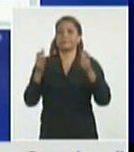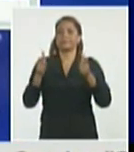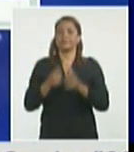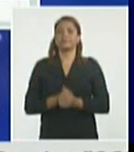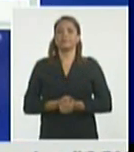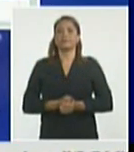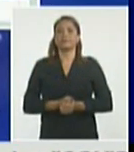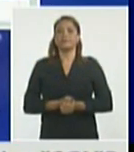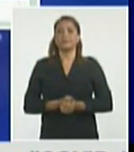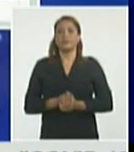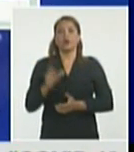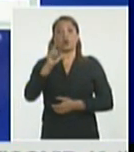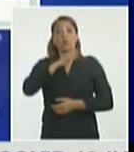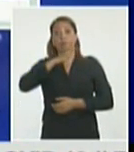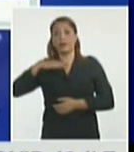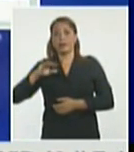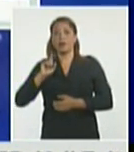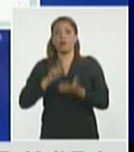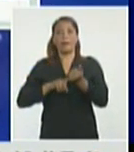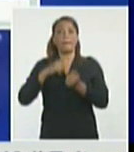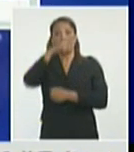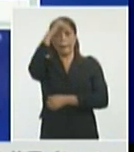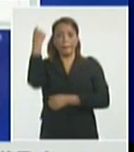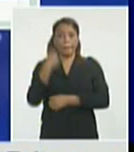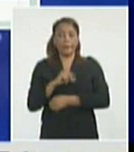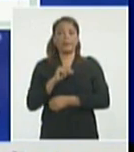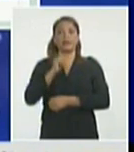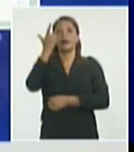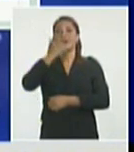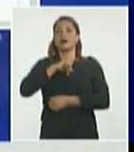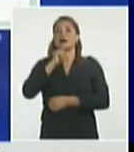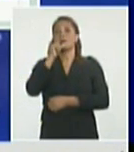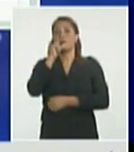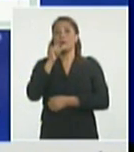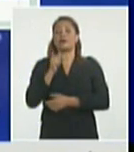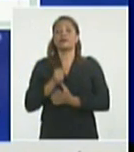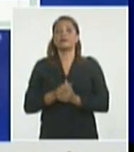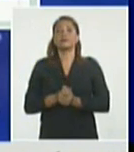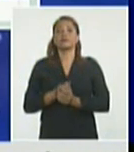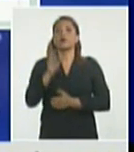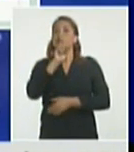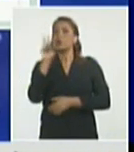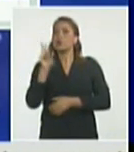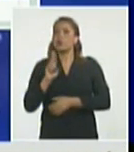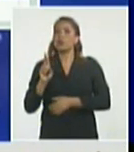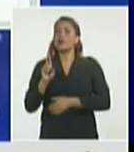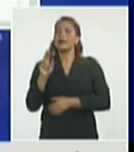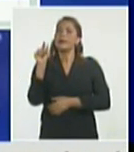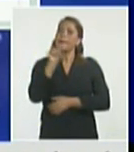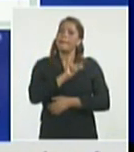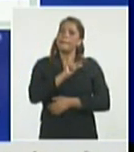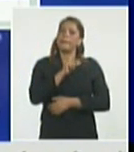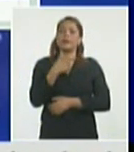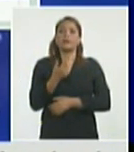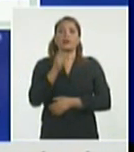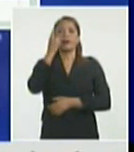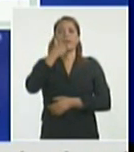obstante, Cumanayagua, Palmira, Aguada de Pasajeros, Roda y en menor medida